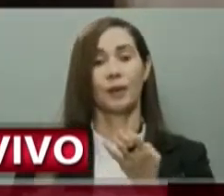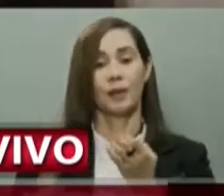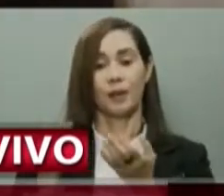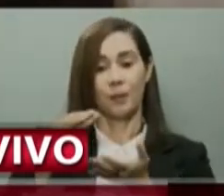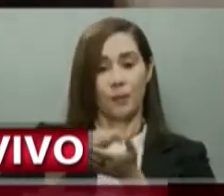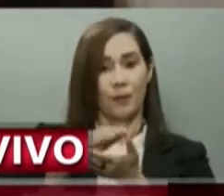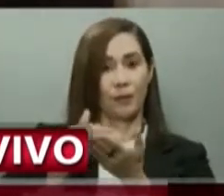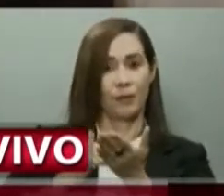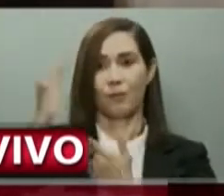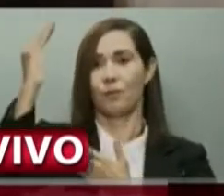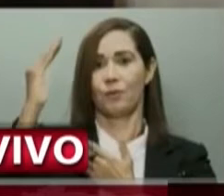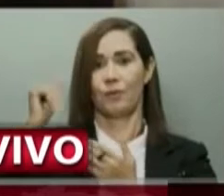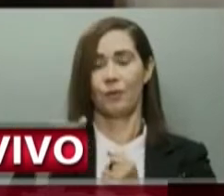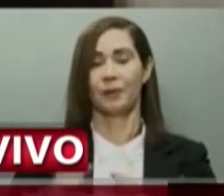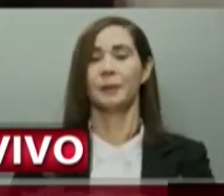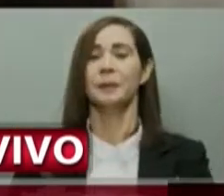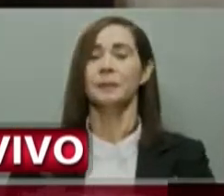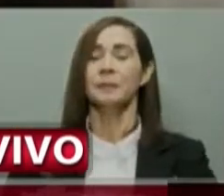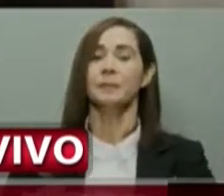y con transparencia.